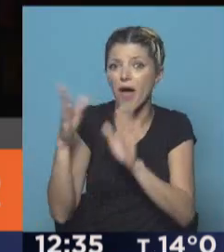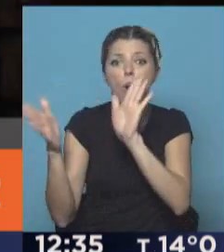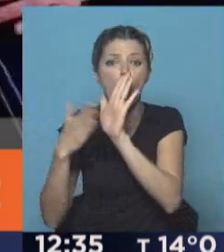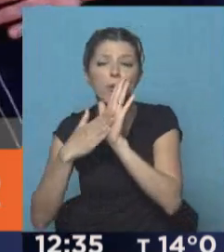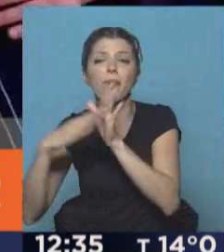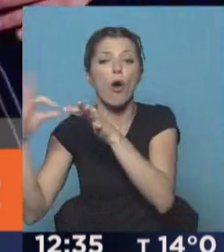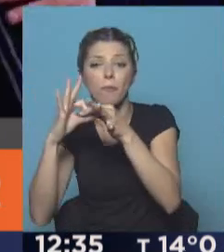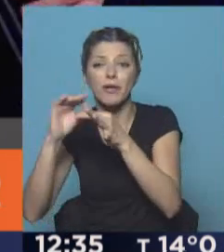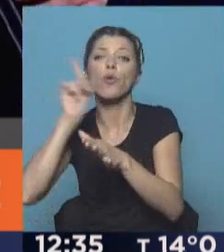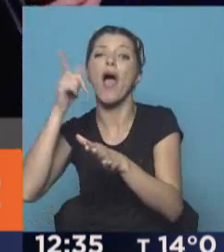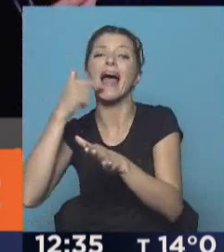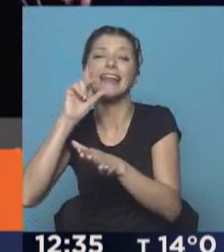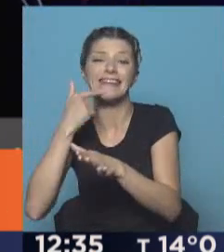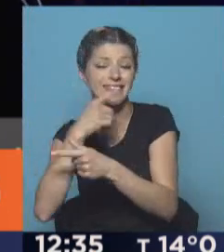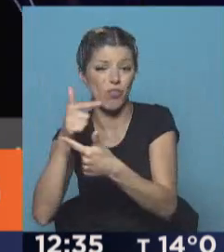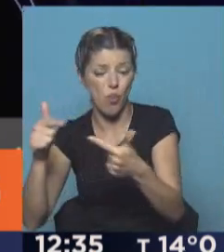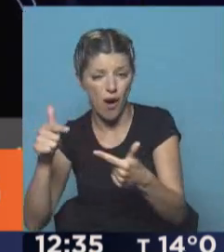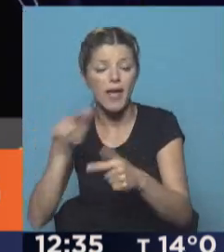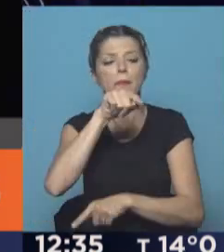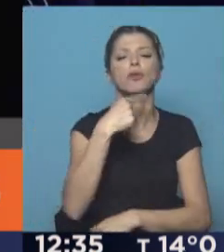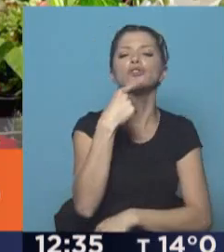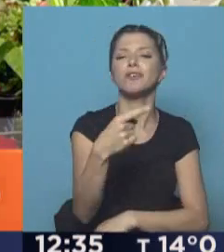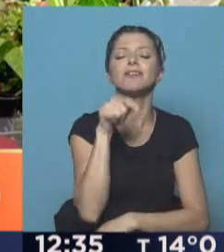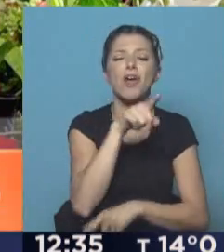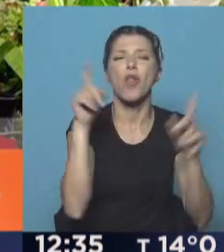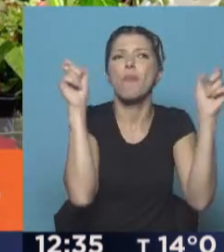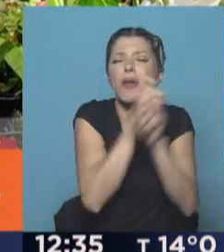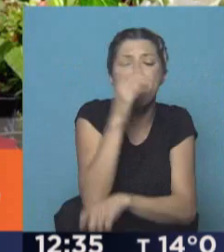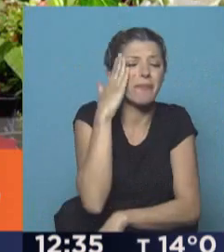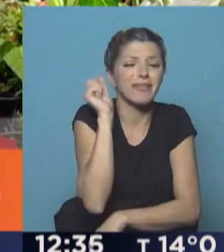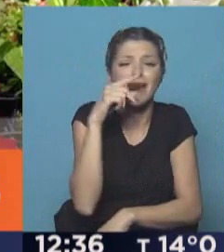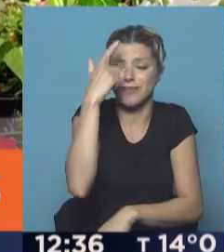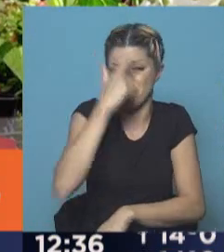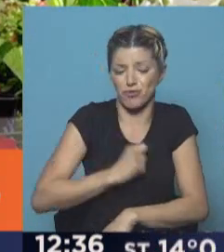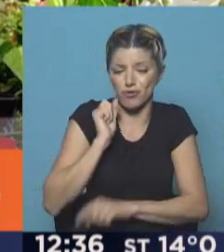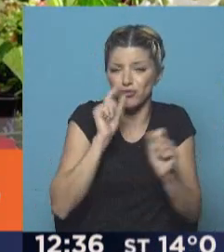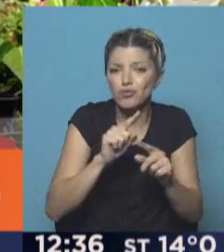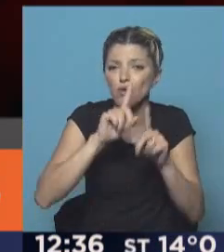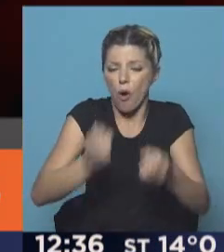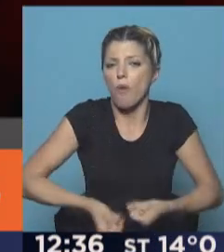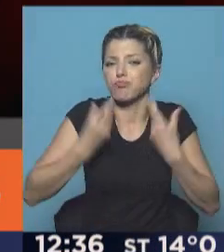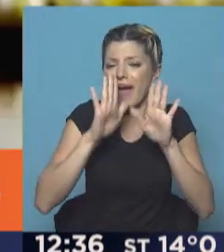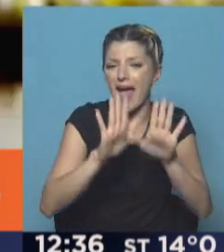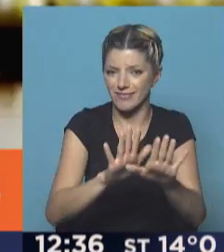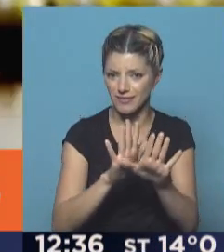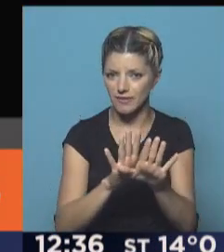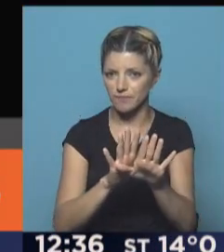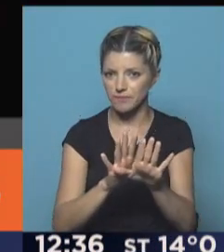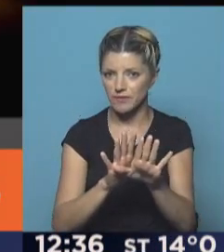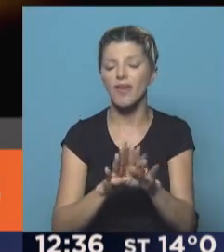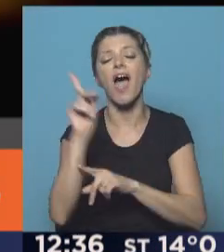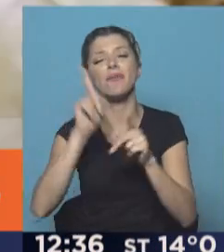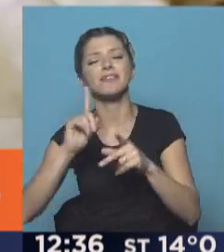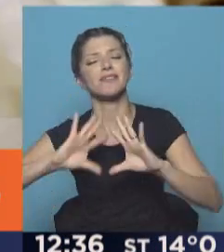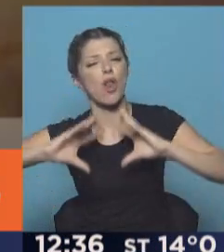con el radicalismo islámico que canalizan sus problemas mentales y personales, la furia de la exclusión y la falta de